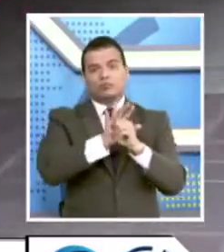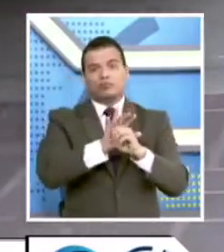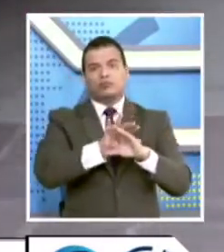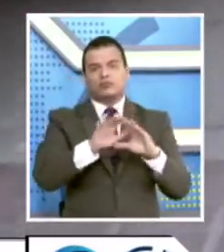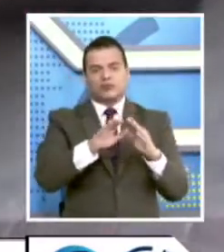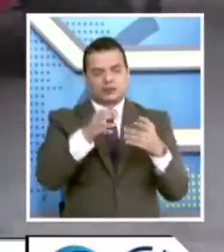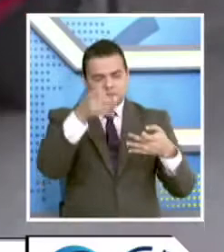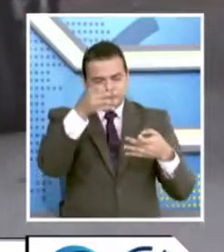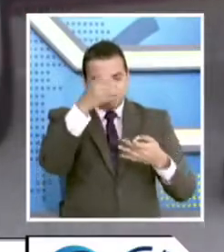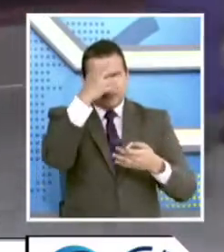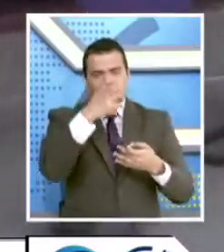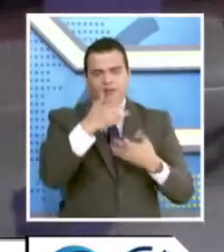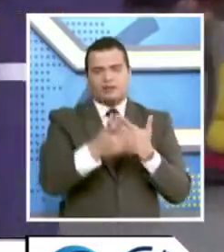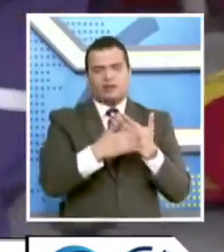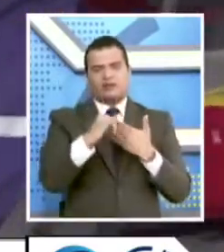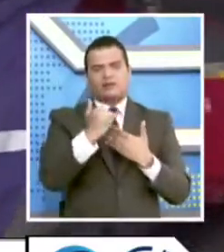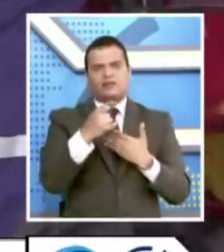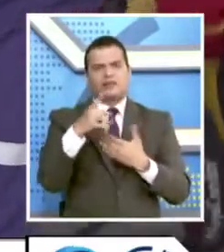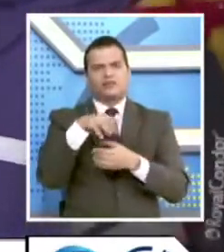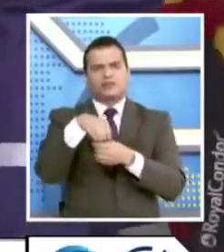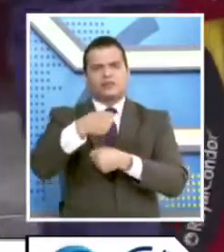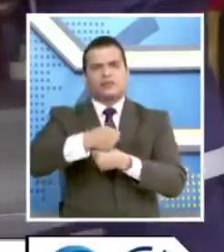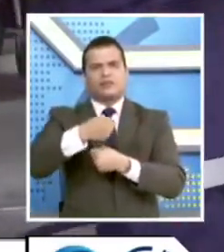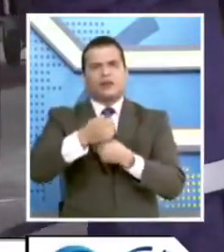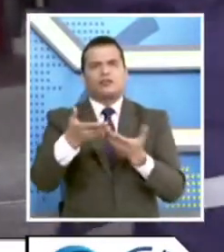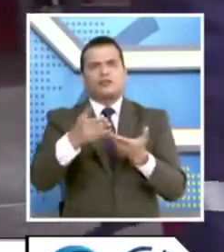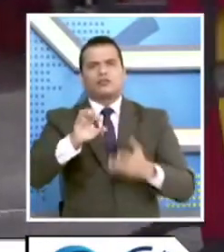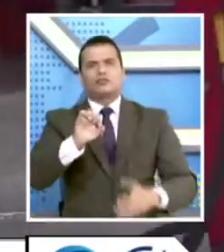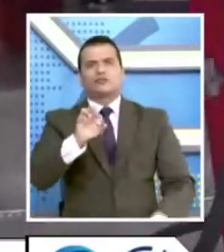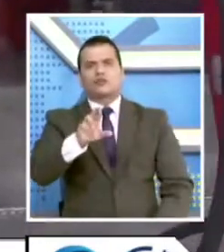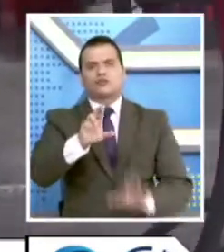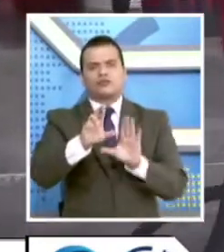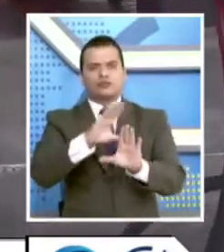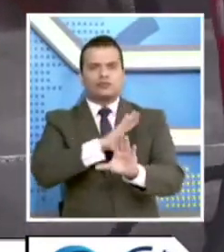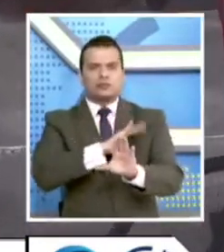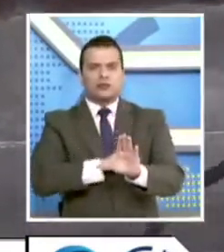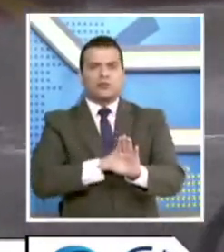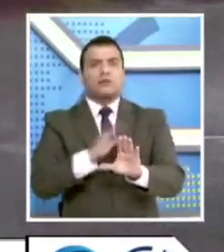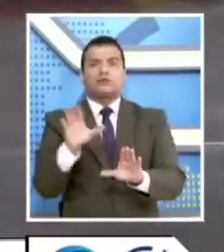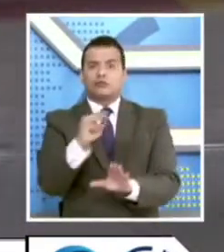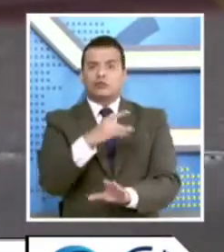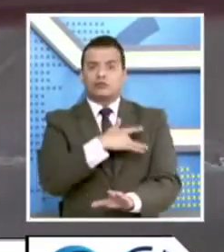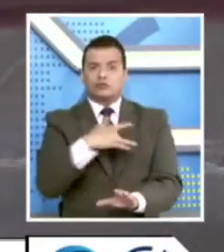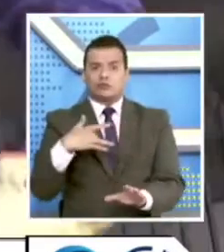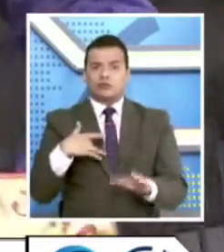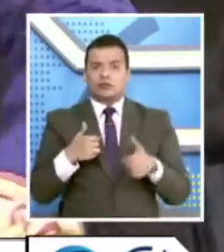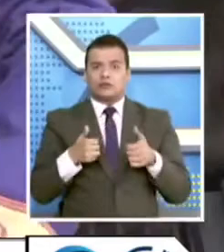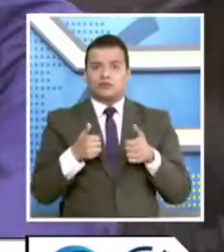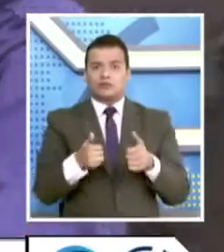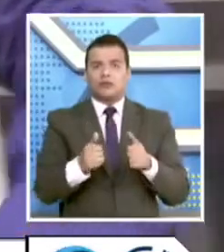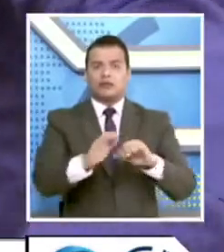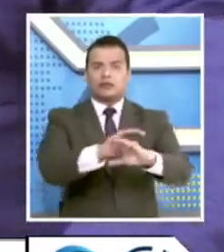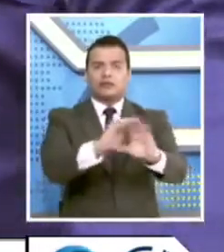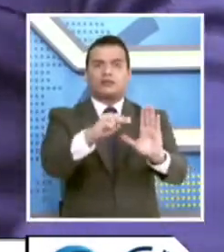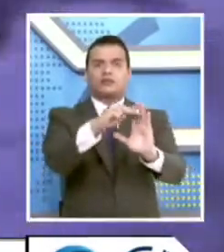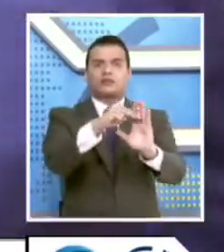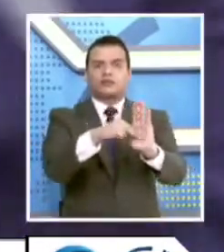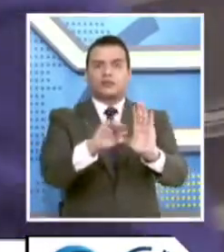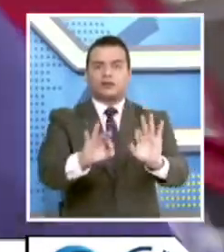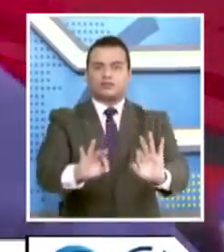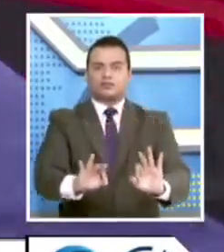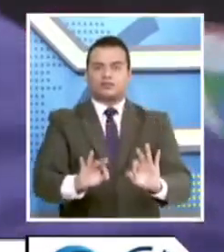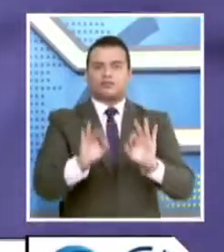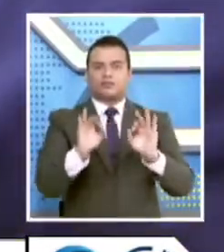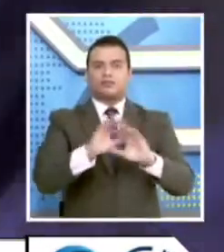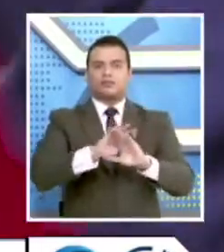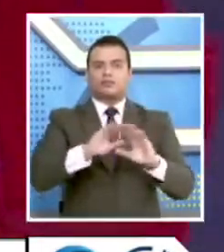tres bomberos pertenecen a una estación ubicada en el sur de la ciudad y se encuentran en buen estado de salud, cumpliendo con todos los protocolos en sus casas, y ya